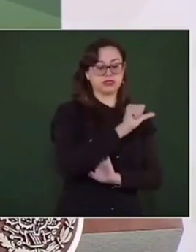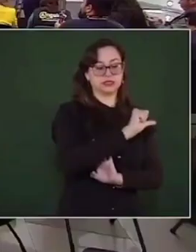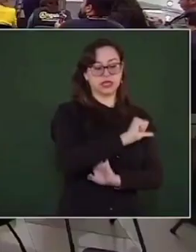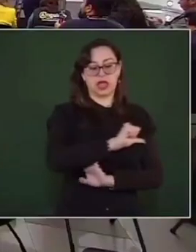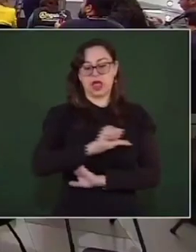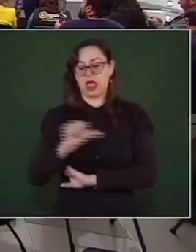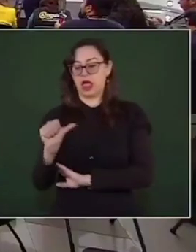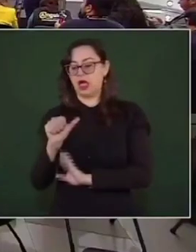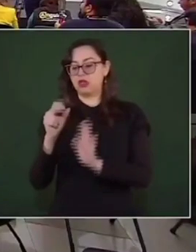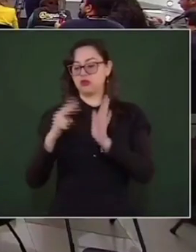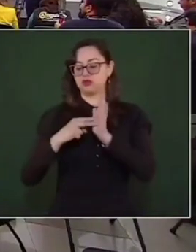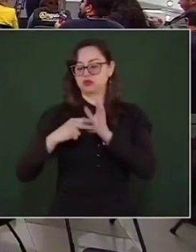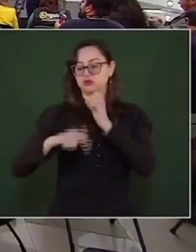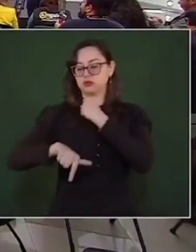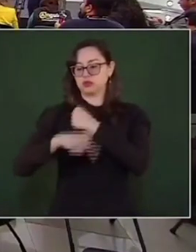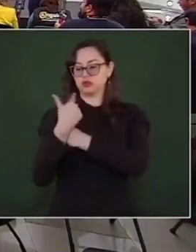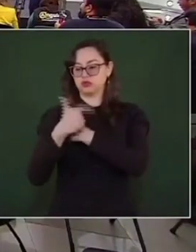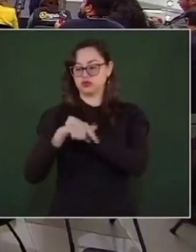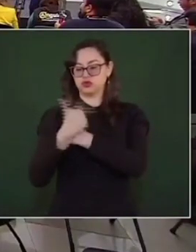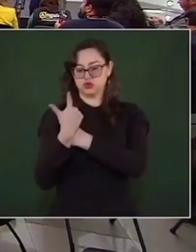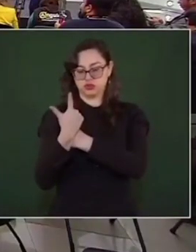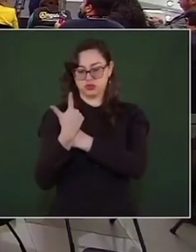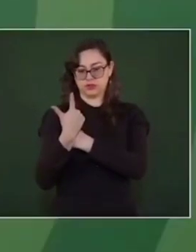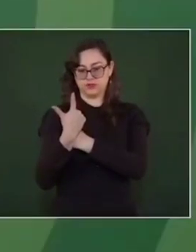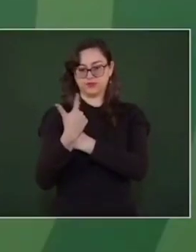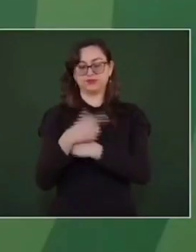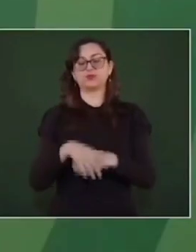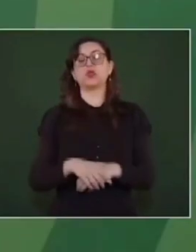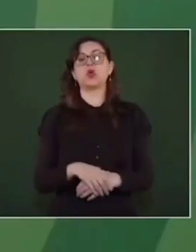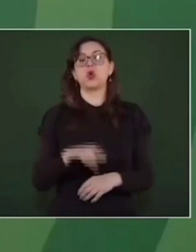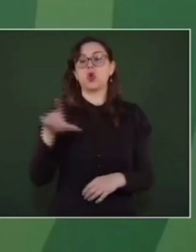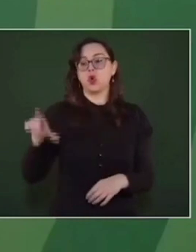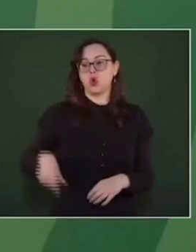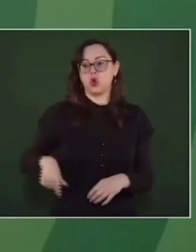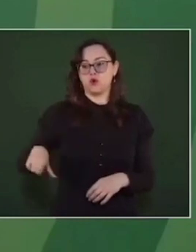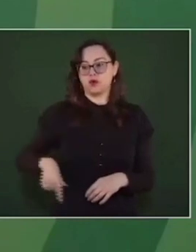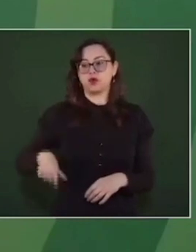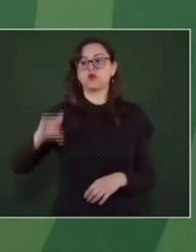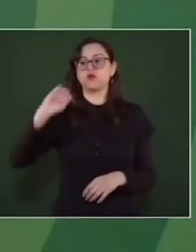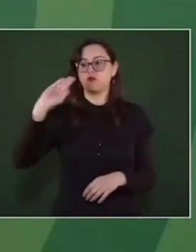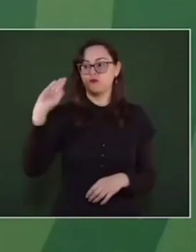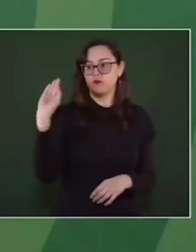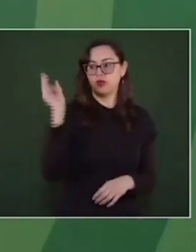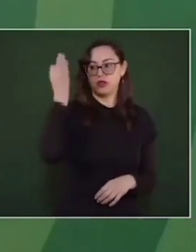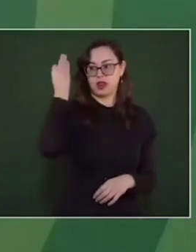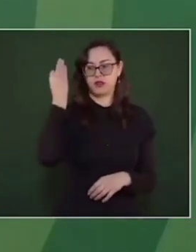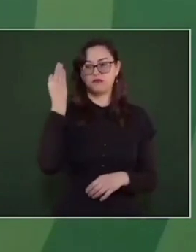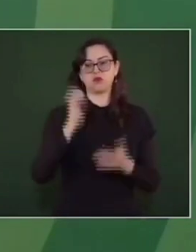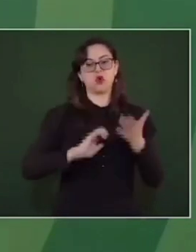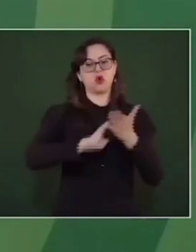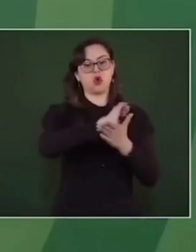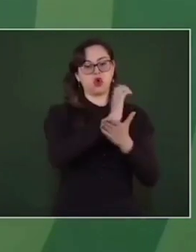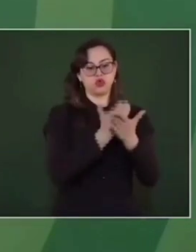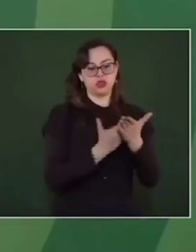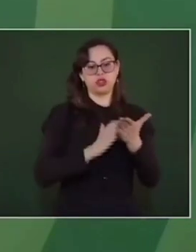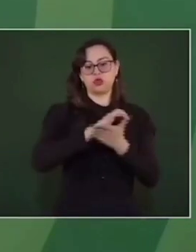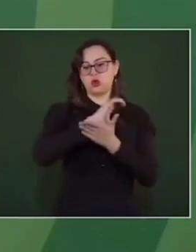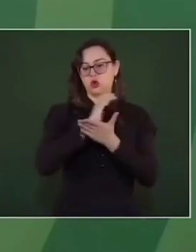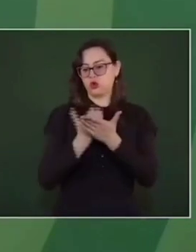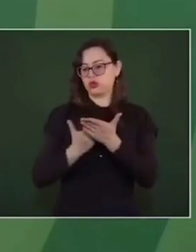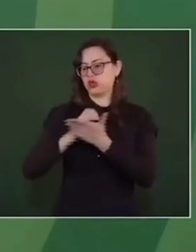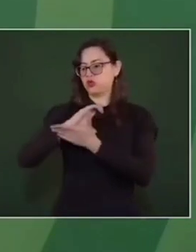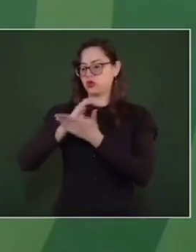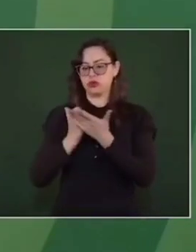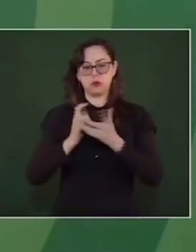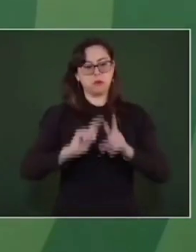entidades del gobierno federal suscribieron 10 contratos con empresas involucradas en el entramado